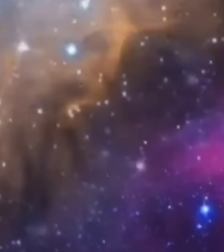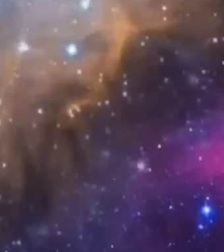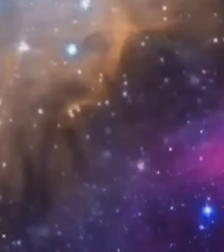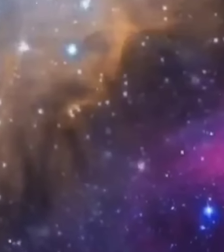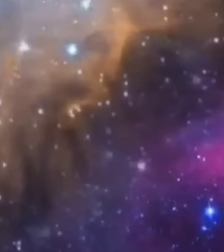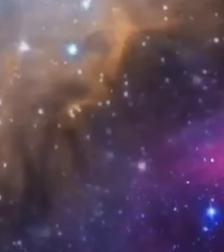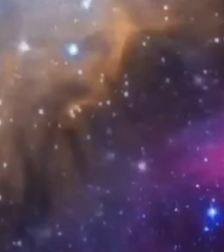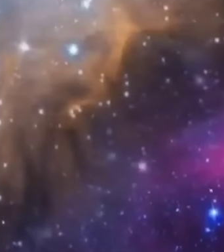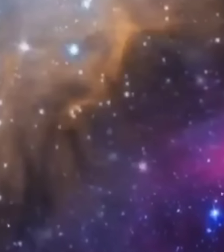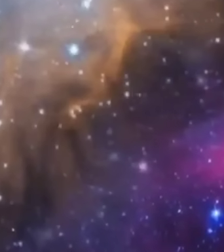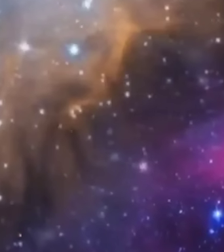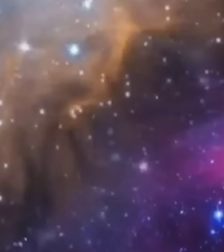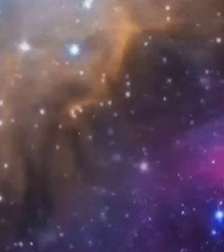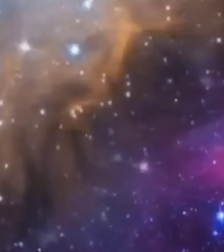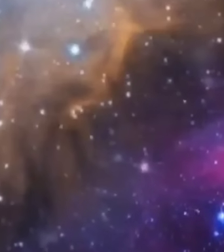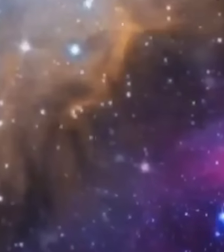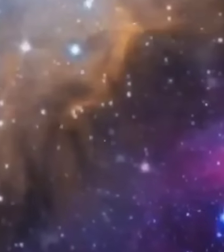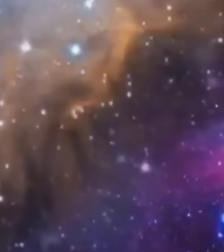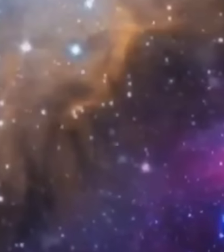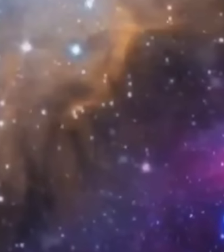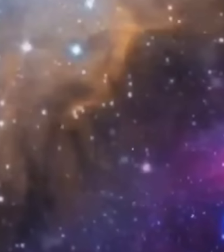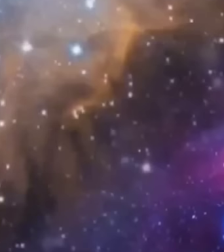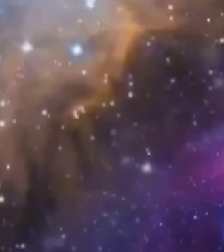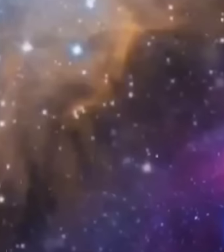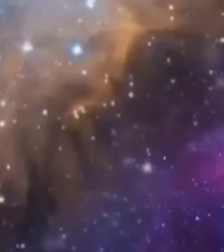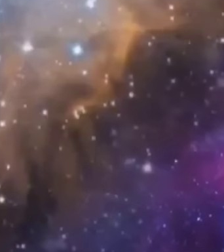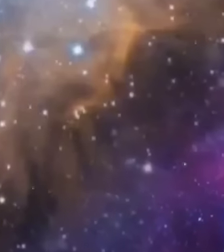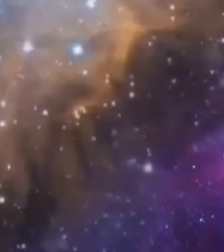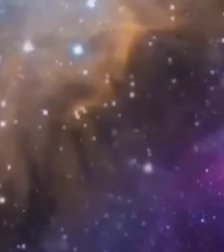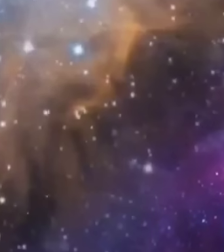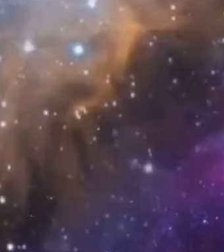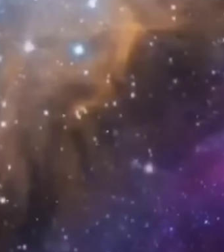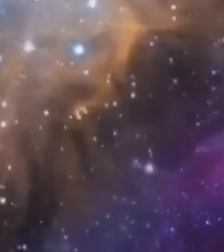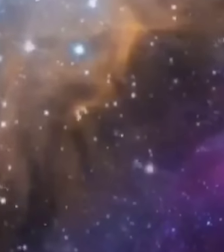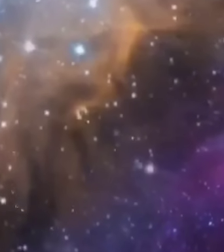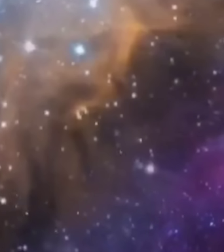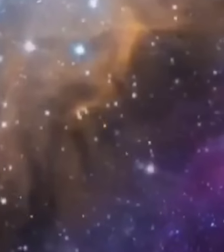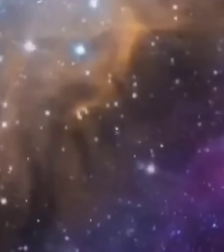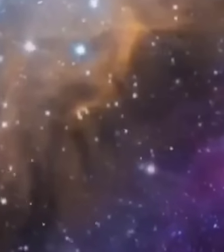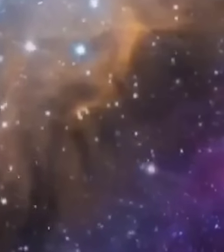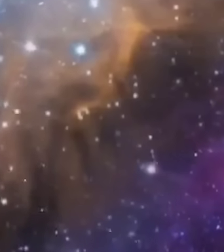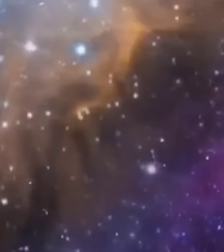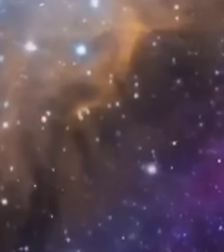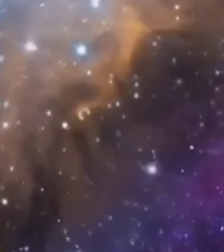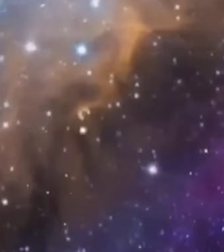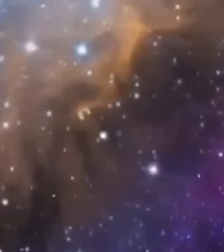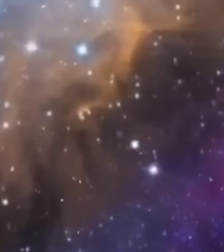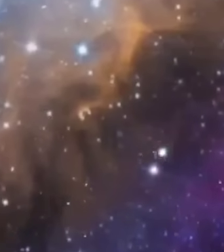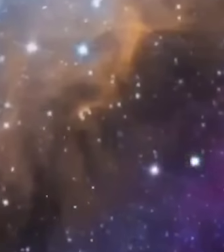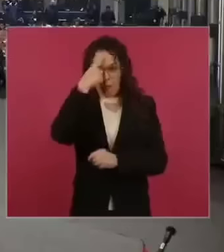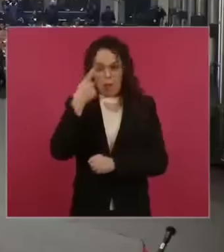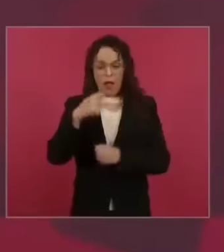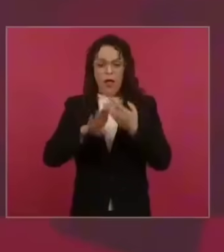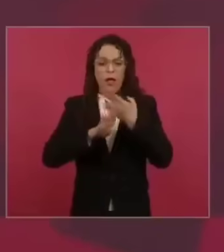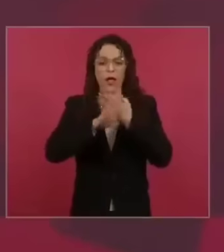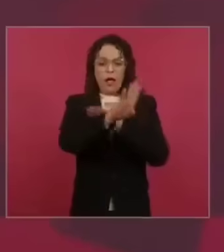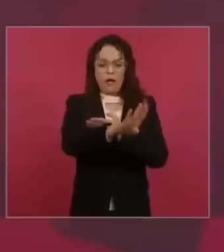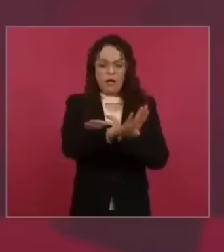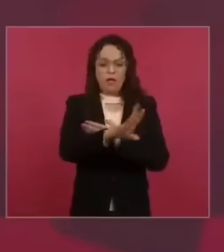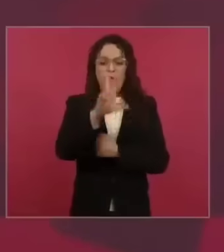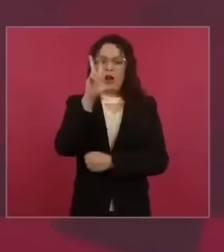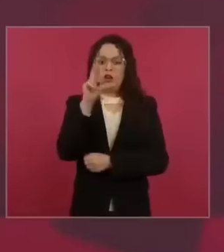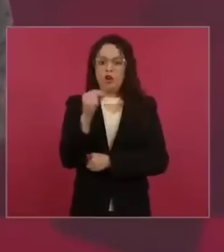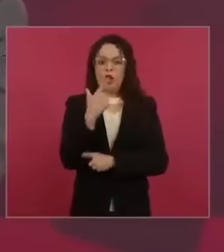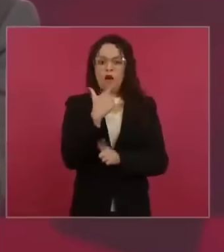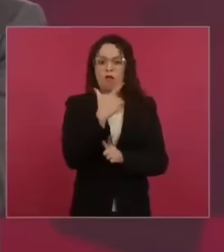adversarios y se trata que el desarrollo sea para todos desde abajo y eso habría que entenderlo la verdad no hay mucho que